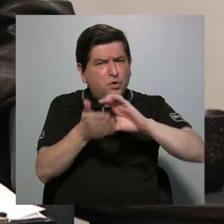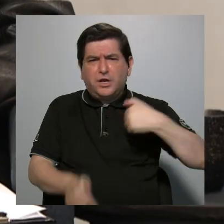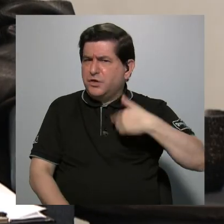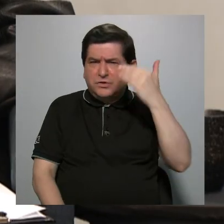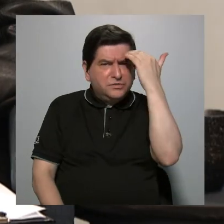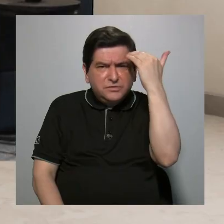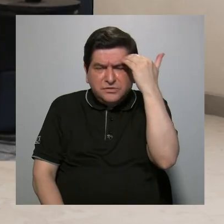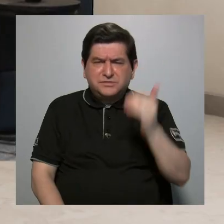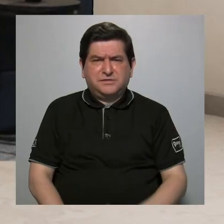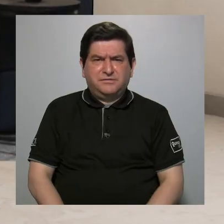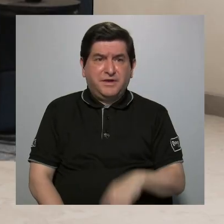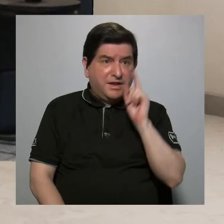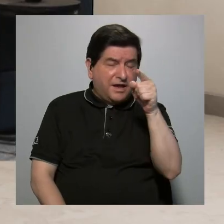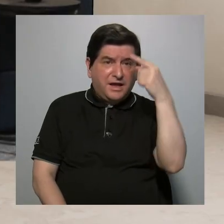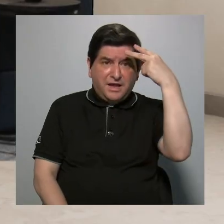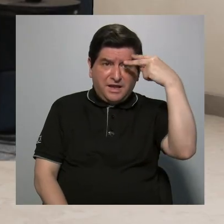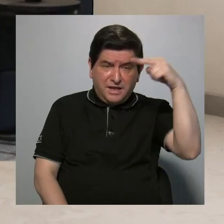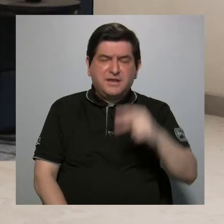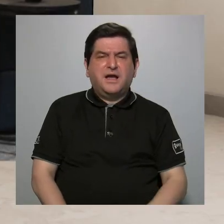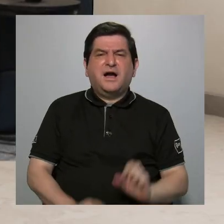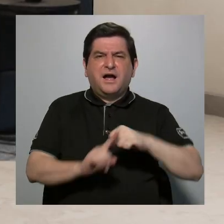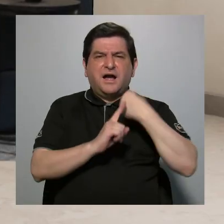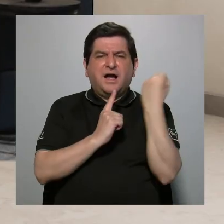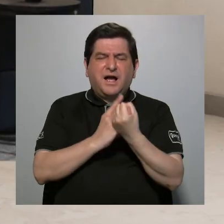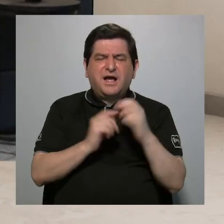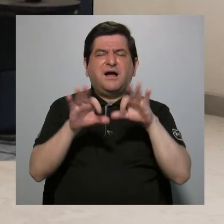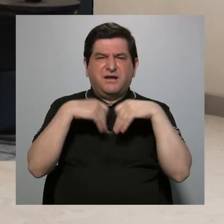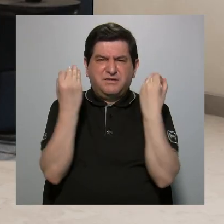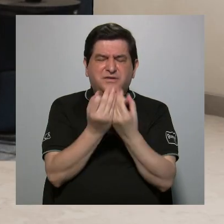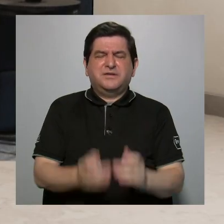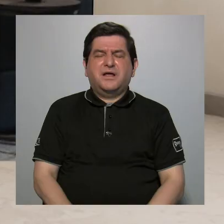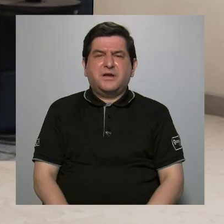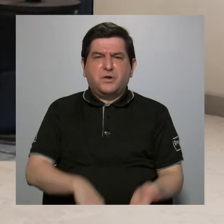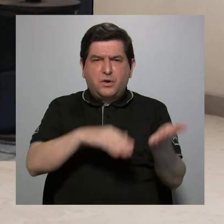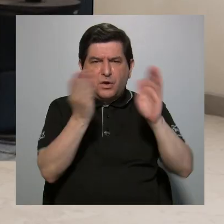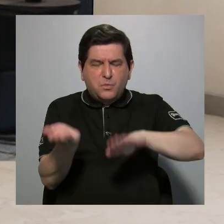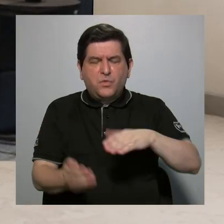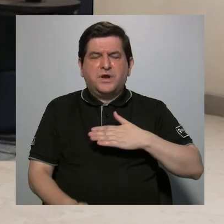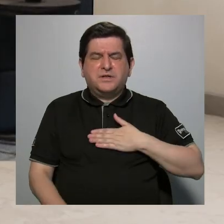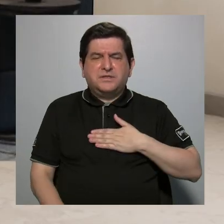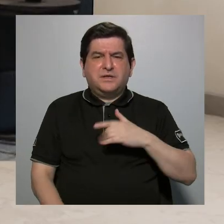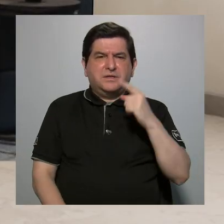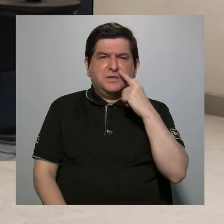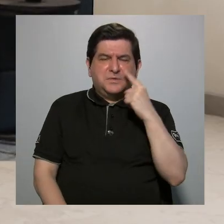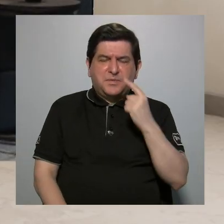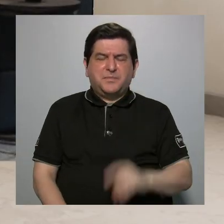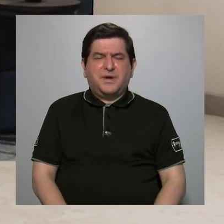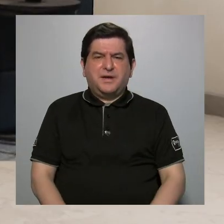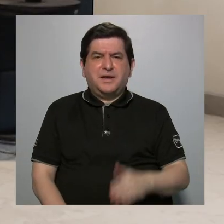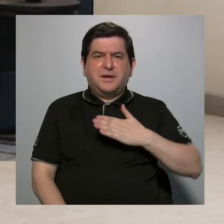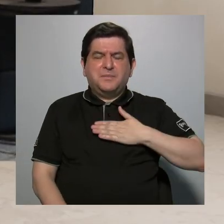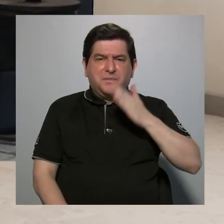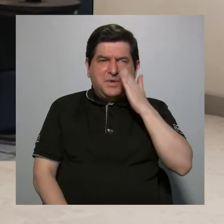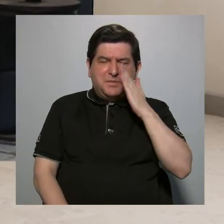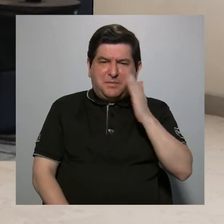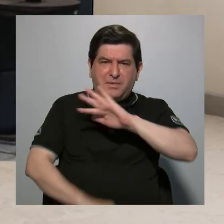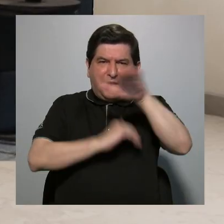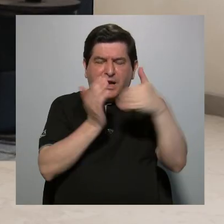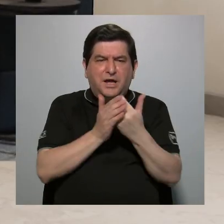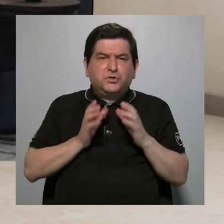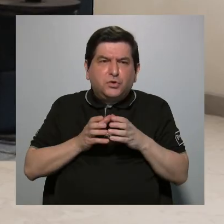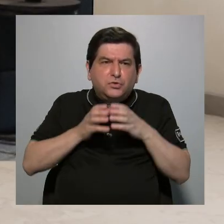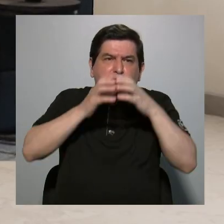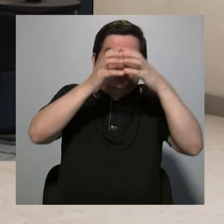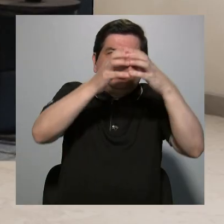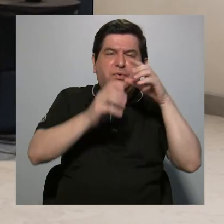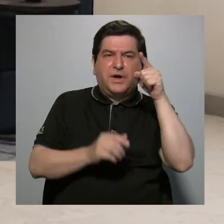no. Eso fue por una cuestión familiar, la muerte de mi padre. Mi madre se decidió ir para allá, entonces nos llevó a todos para allá,